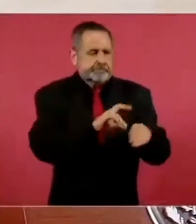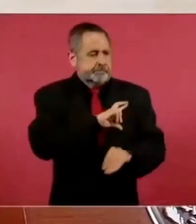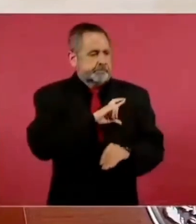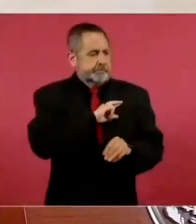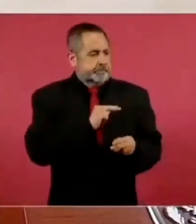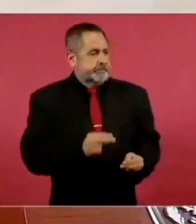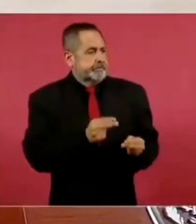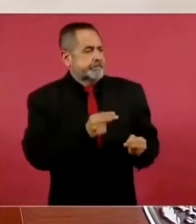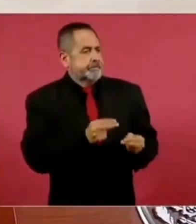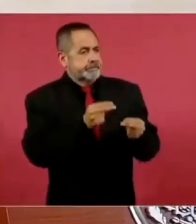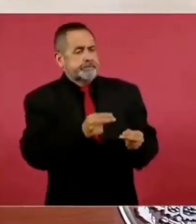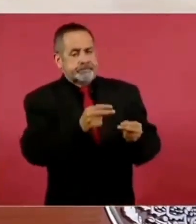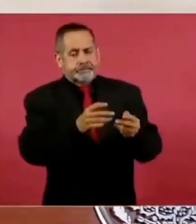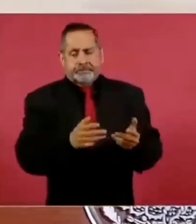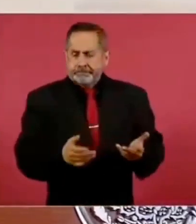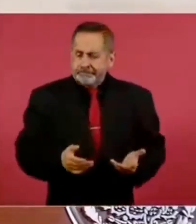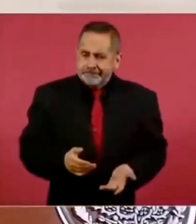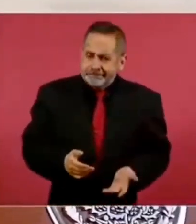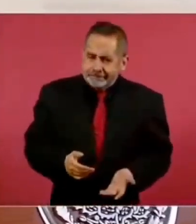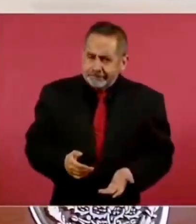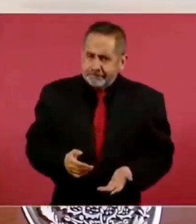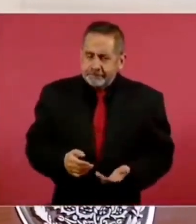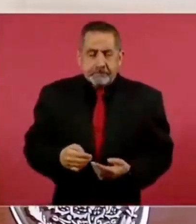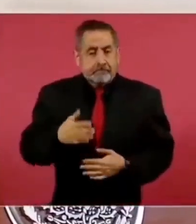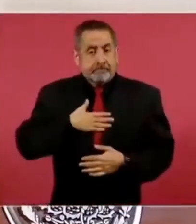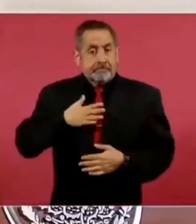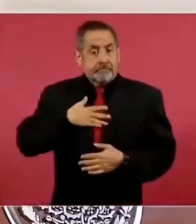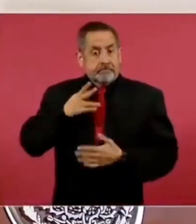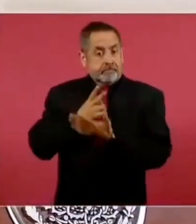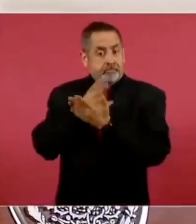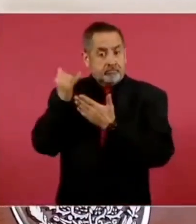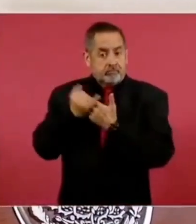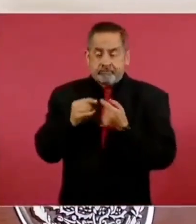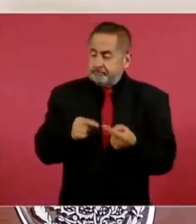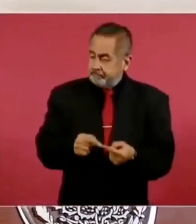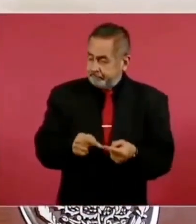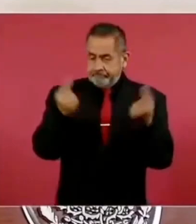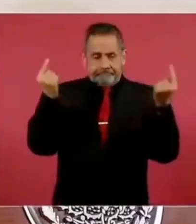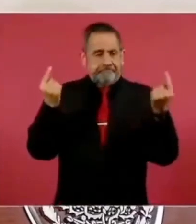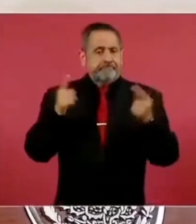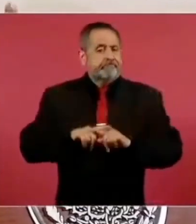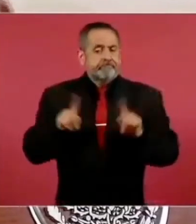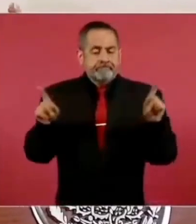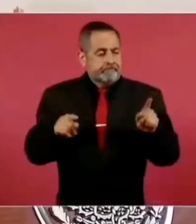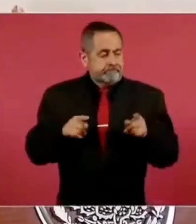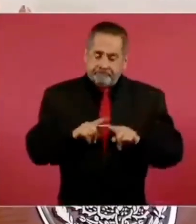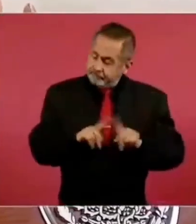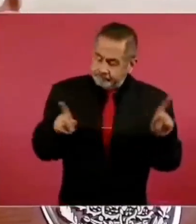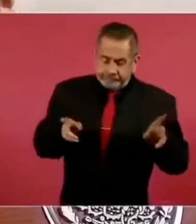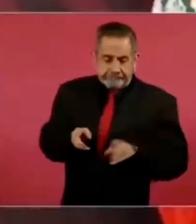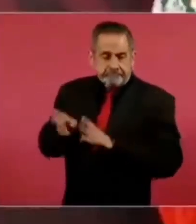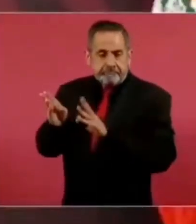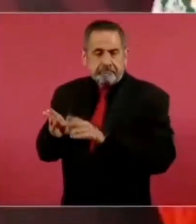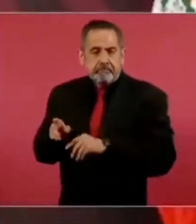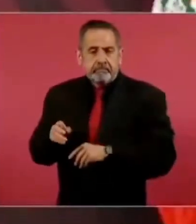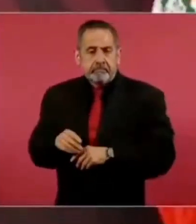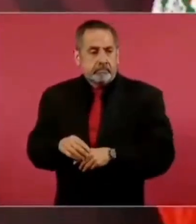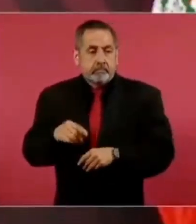Nuestro proyecto es opuesto a eso. Sin embargo,